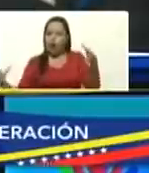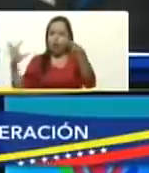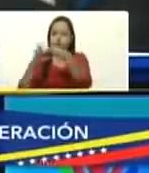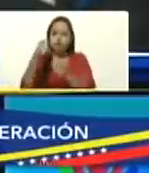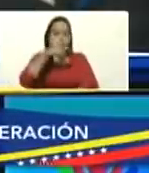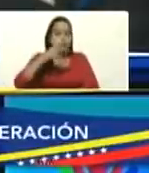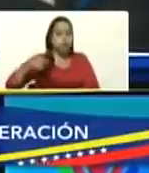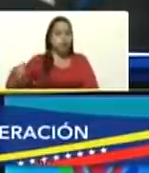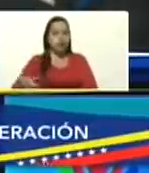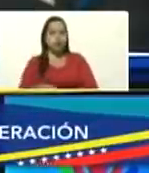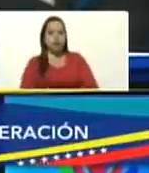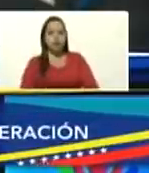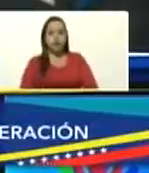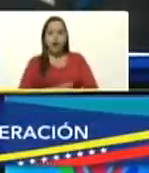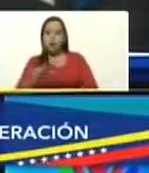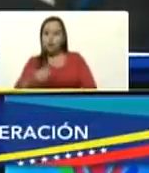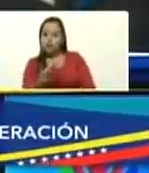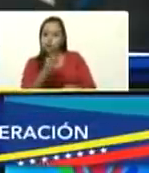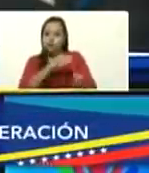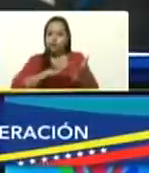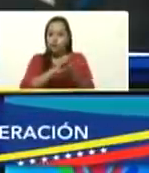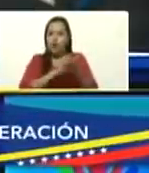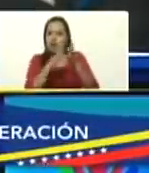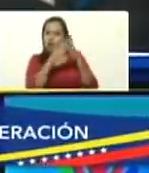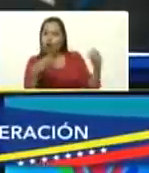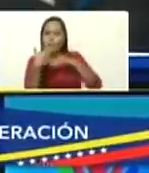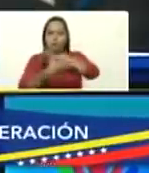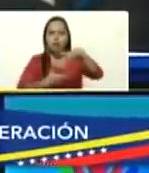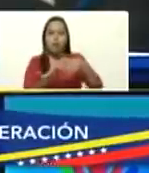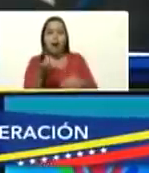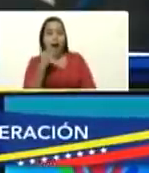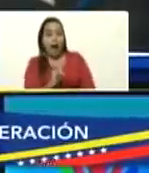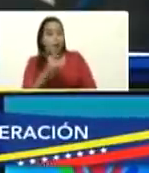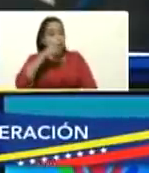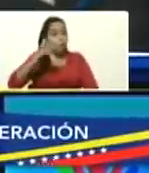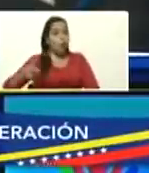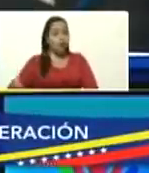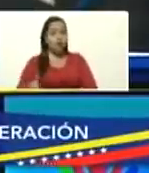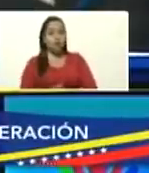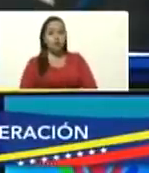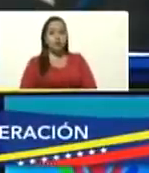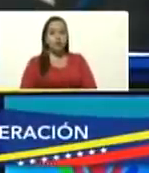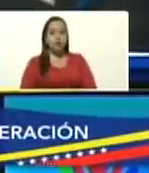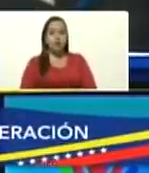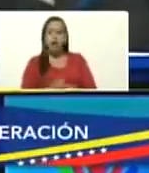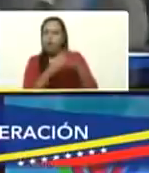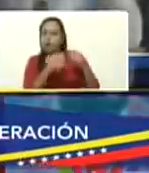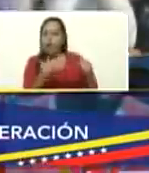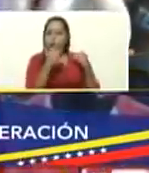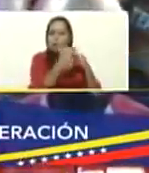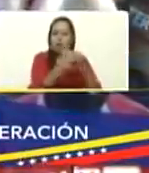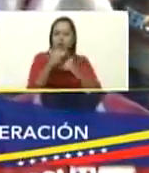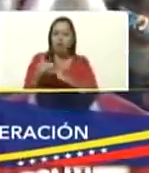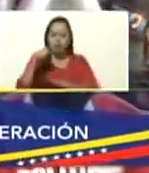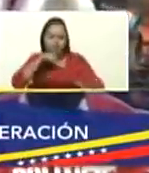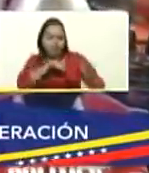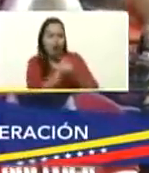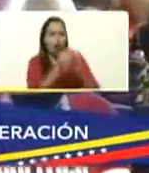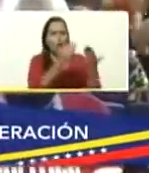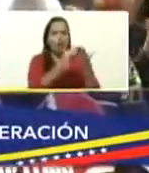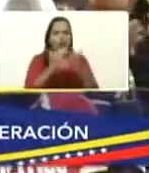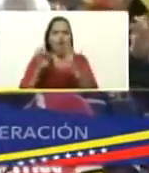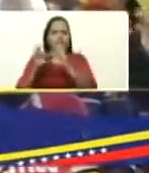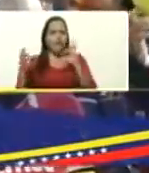poder popular para resolver todos los problemas que tiene nuestro pueblo a todo nivel, en las comunidades, en